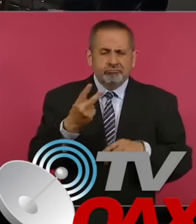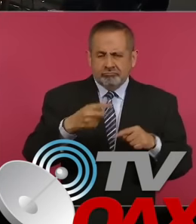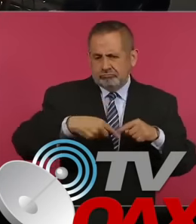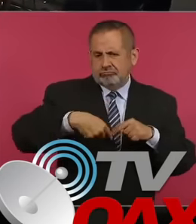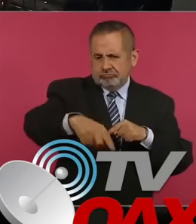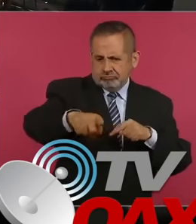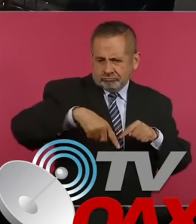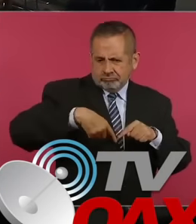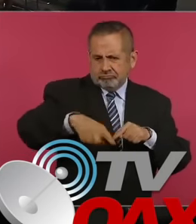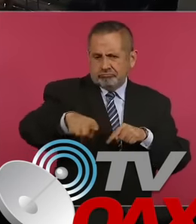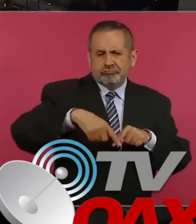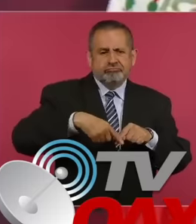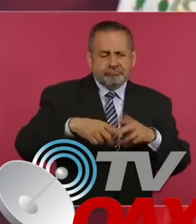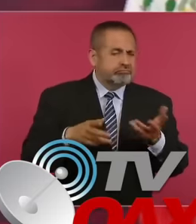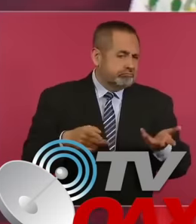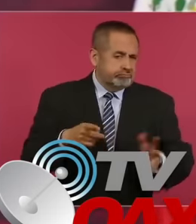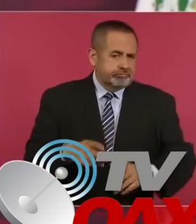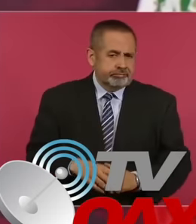2?